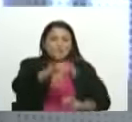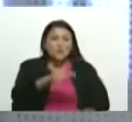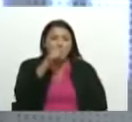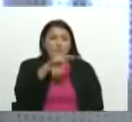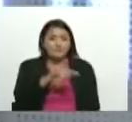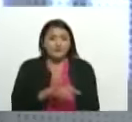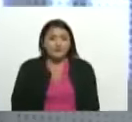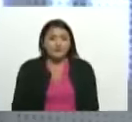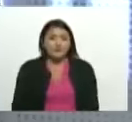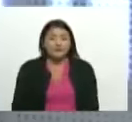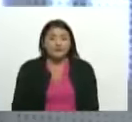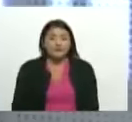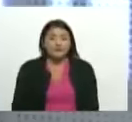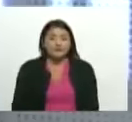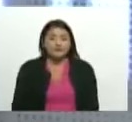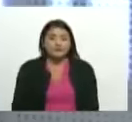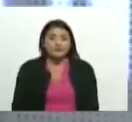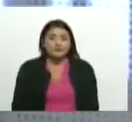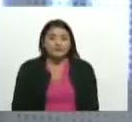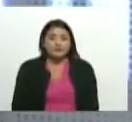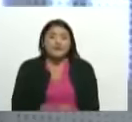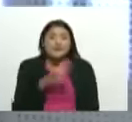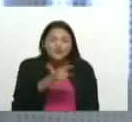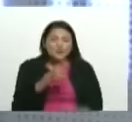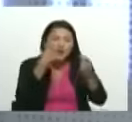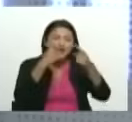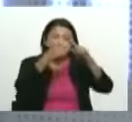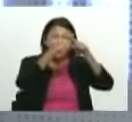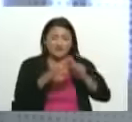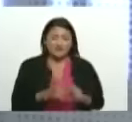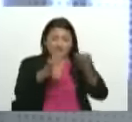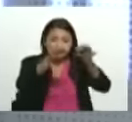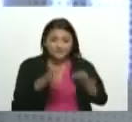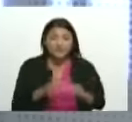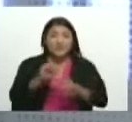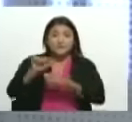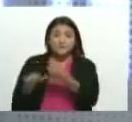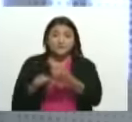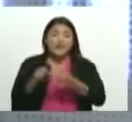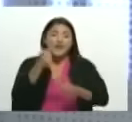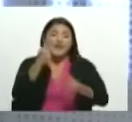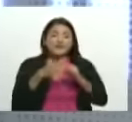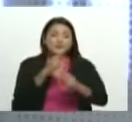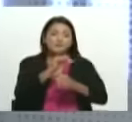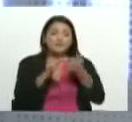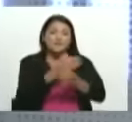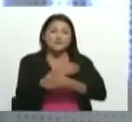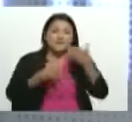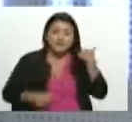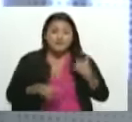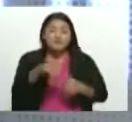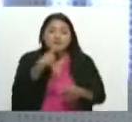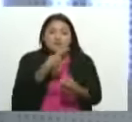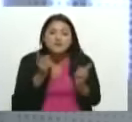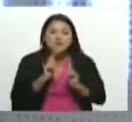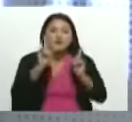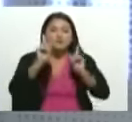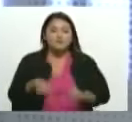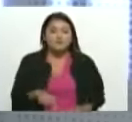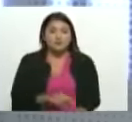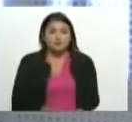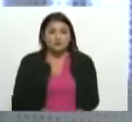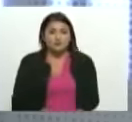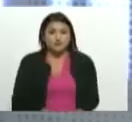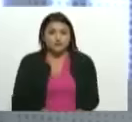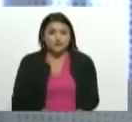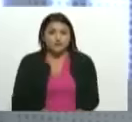a salir, y esto es estadística pura. Ojo, por cierto, la vicepresidenta, la ex vicepresidenta Euskategui también lo dijo. Mire, usted